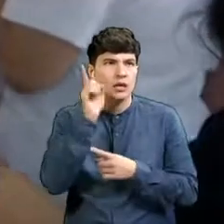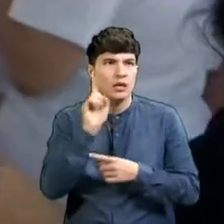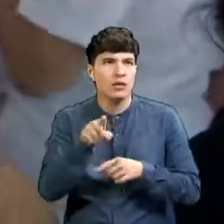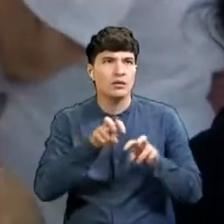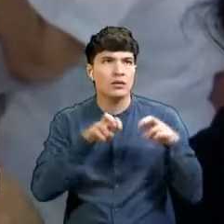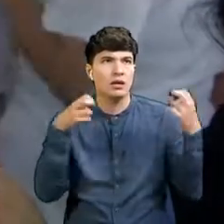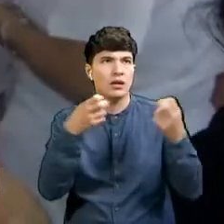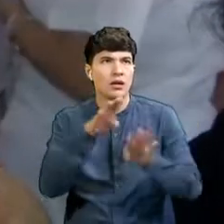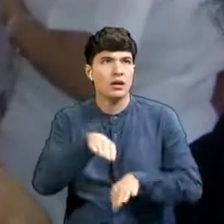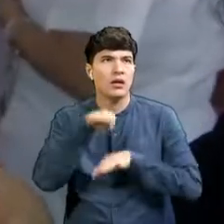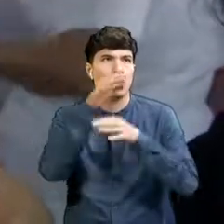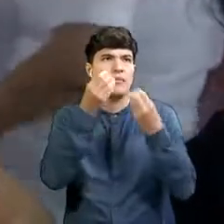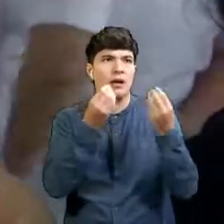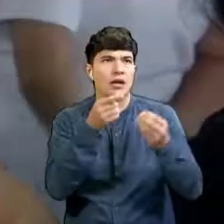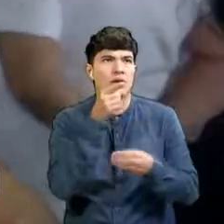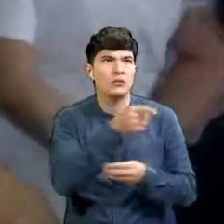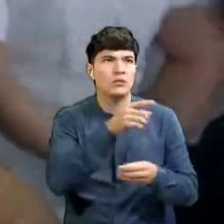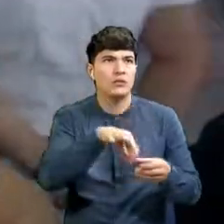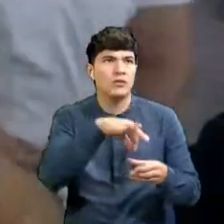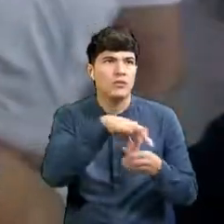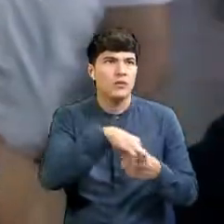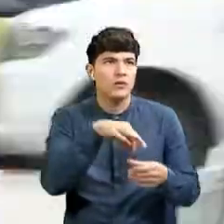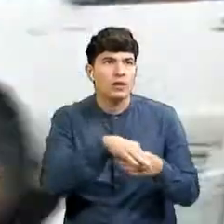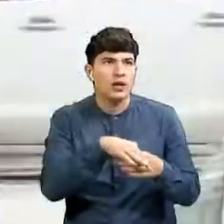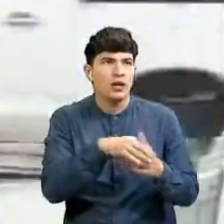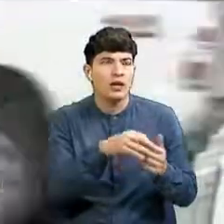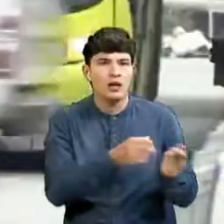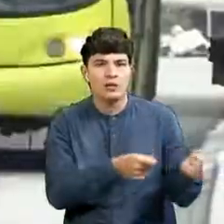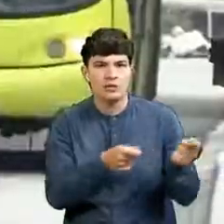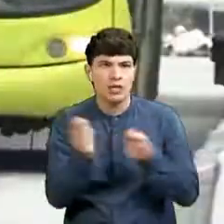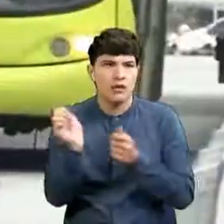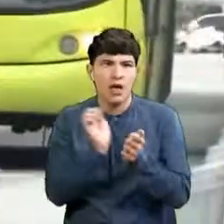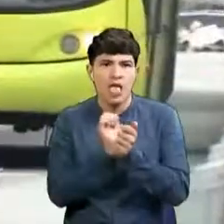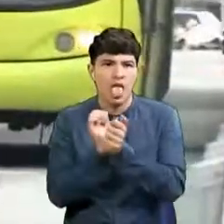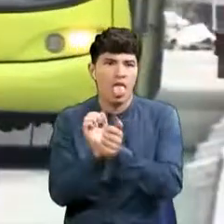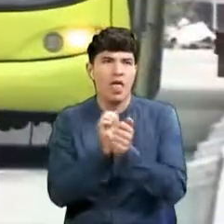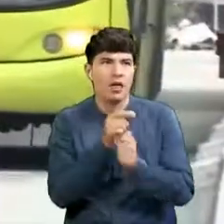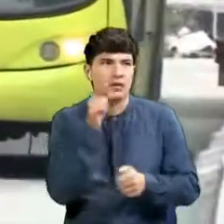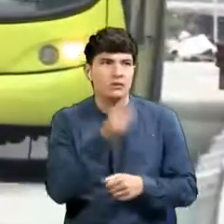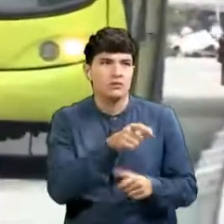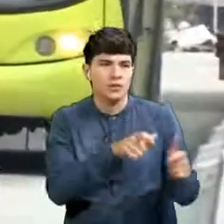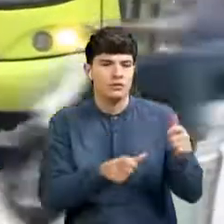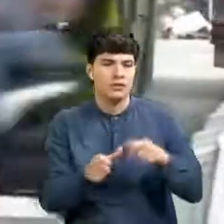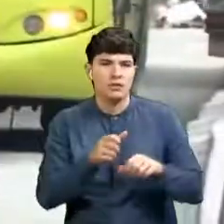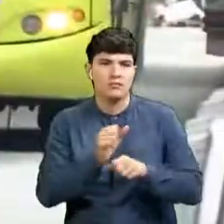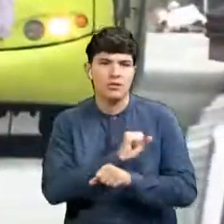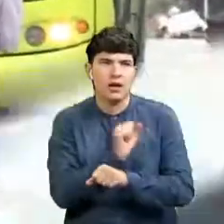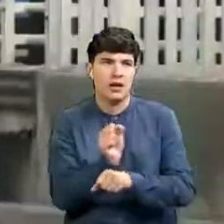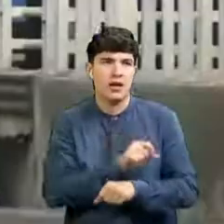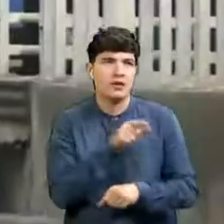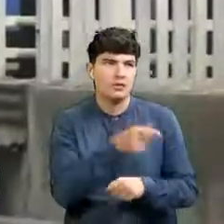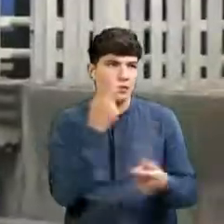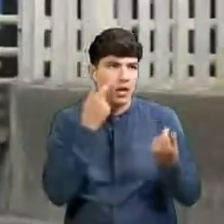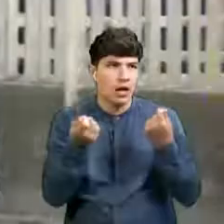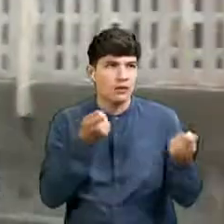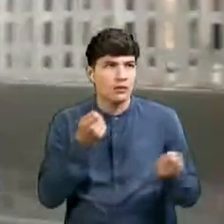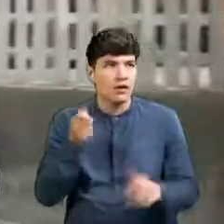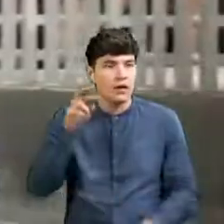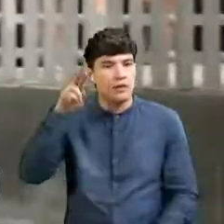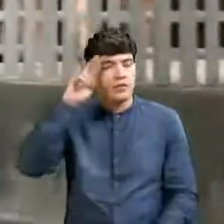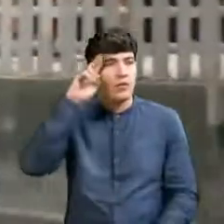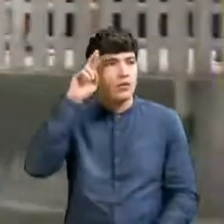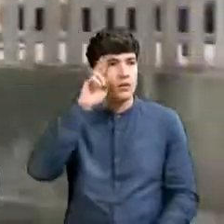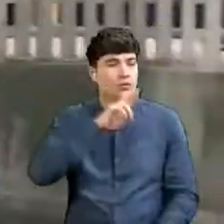representante para que votara llevándolos amarrados y ellos eran los que manejaban las rutas y por eso es que